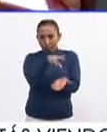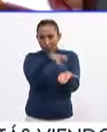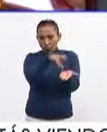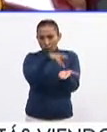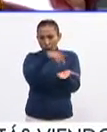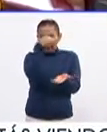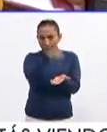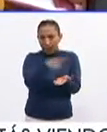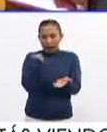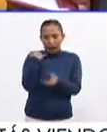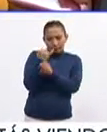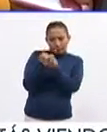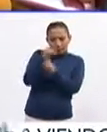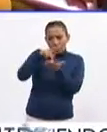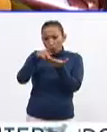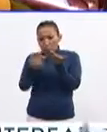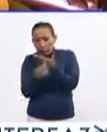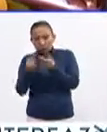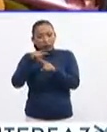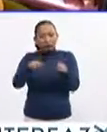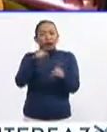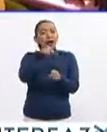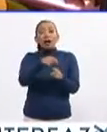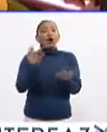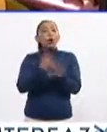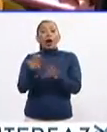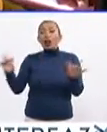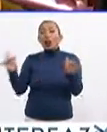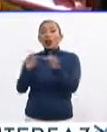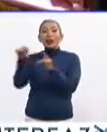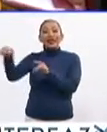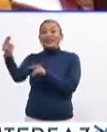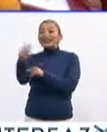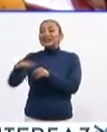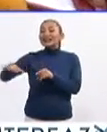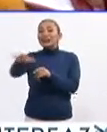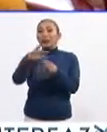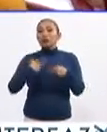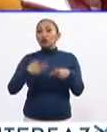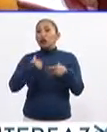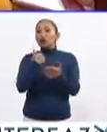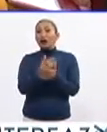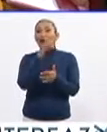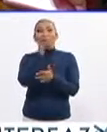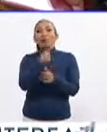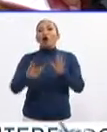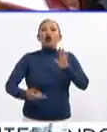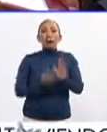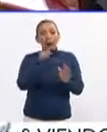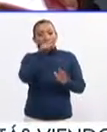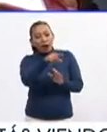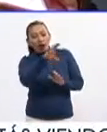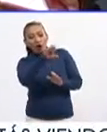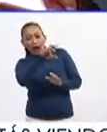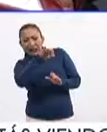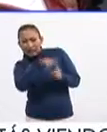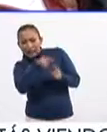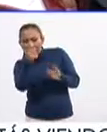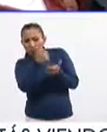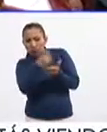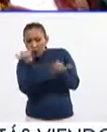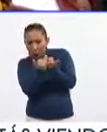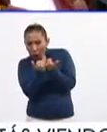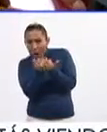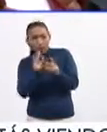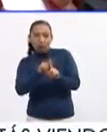apoyen para estudios, proyectos, etcétera, tengan que ver directamente con las necesidades de la ciudad. No podemos repetir lo que hace CONACYT en la Ciudad de